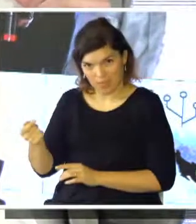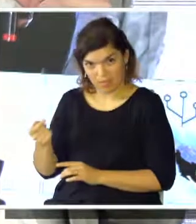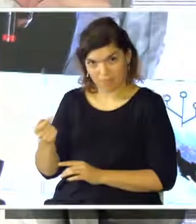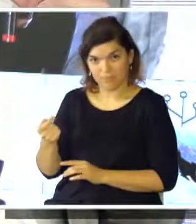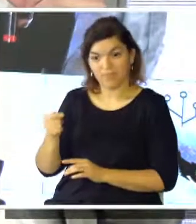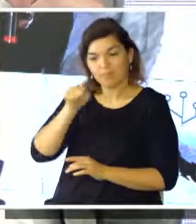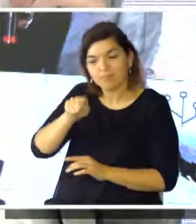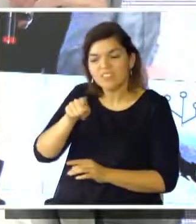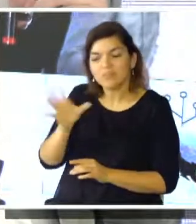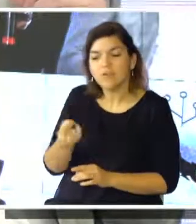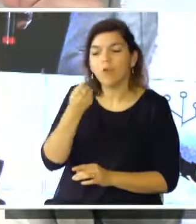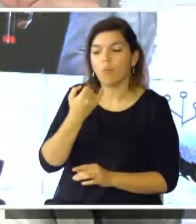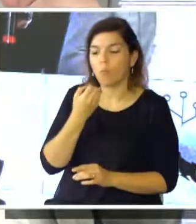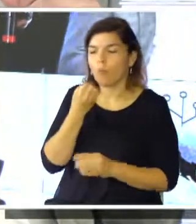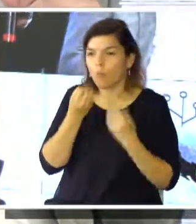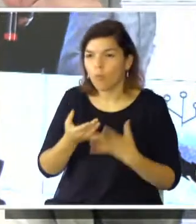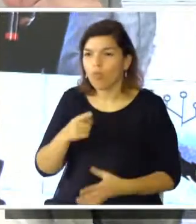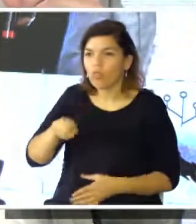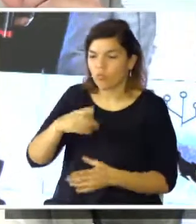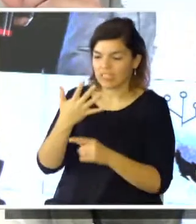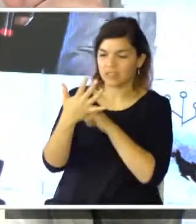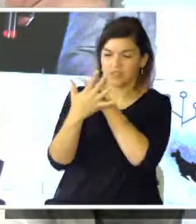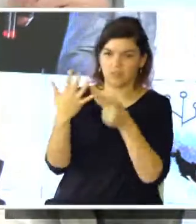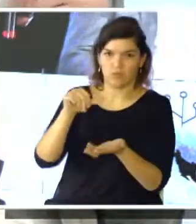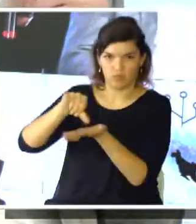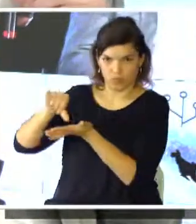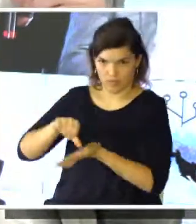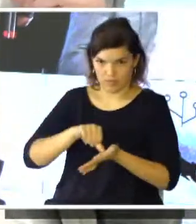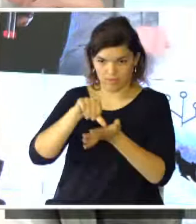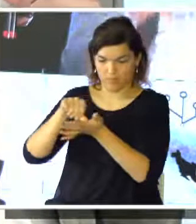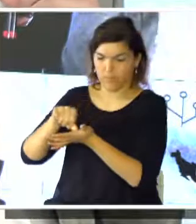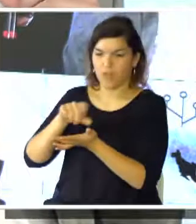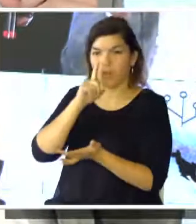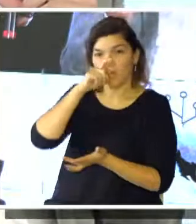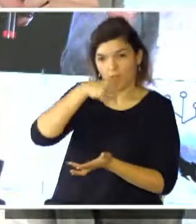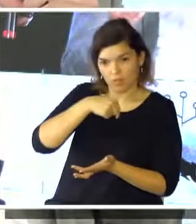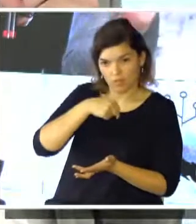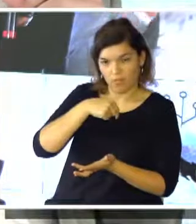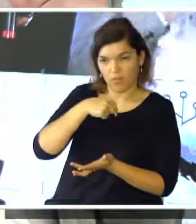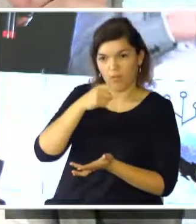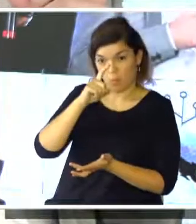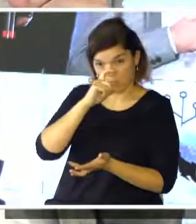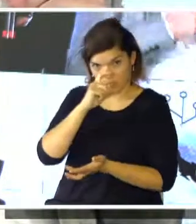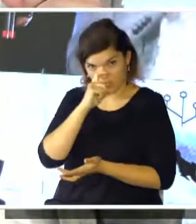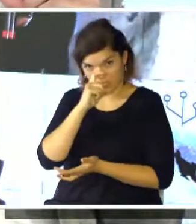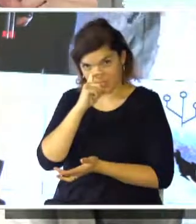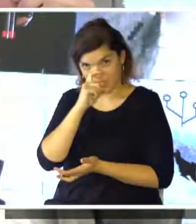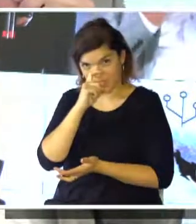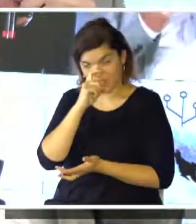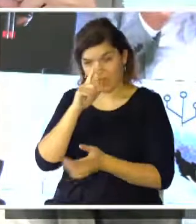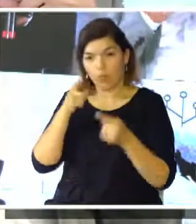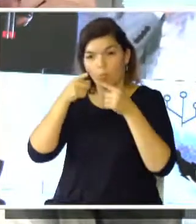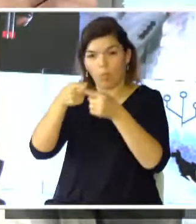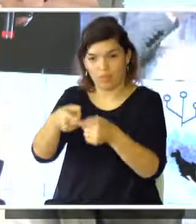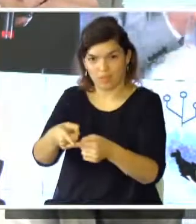río de la plata está conformado por cinco ciudades que es montevideo buenos aires punta del